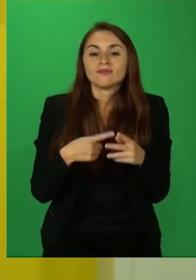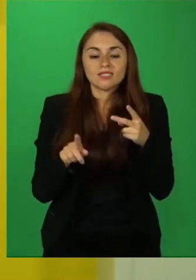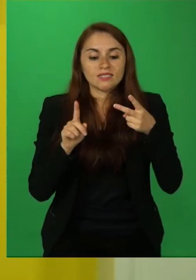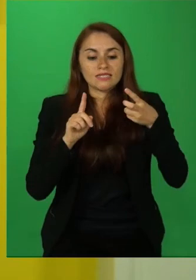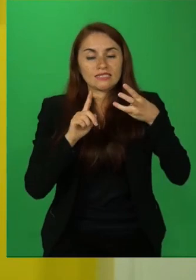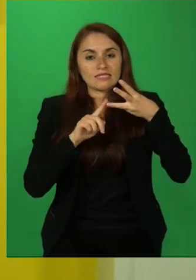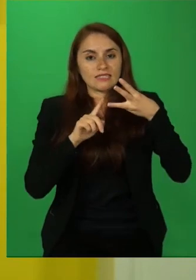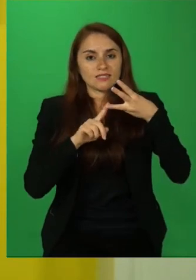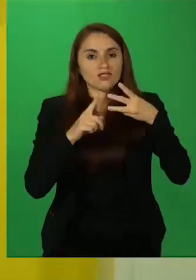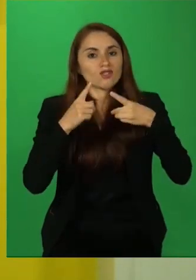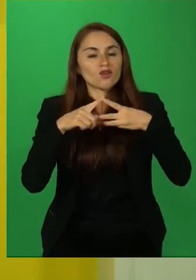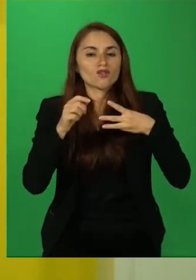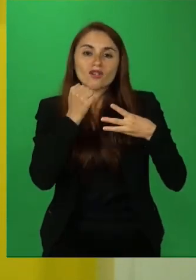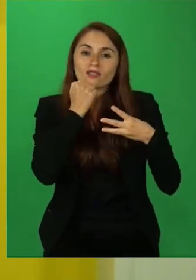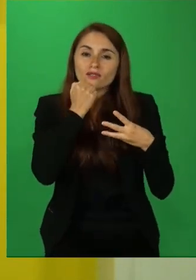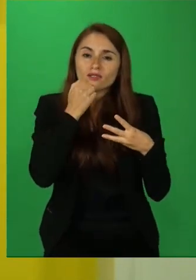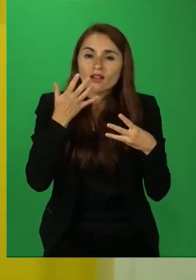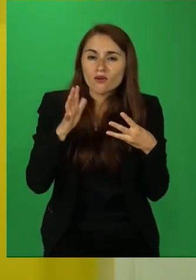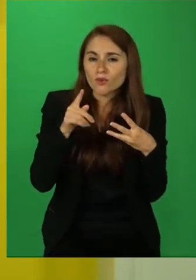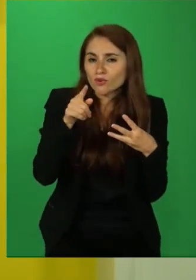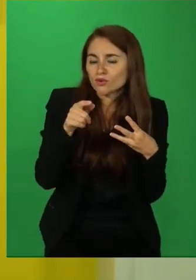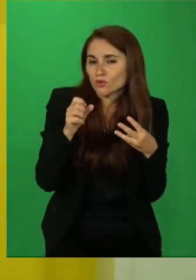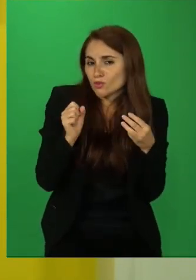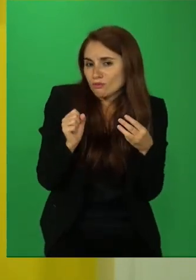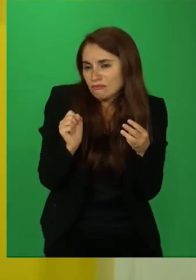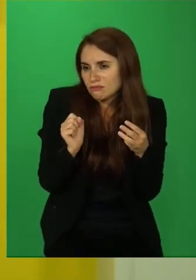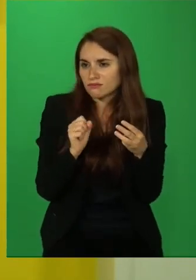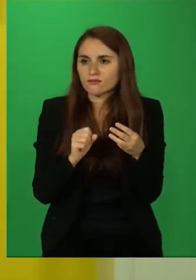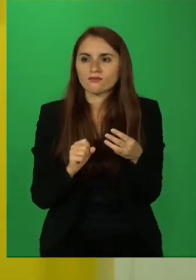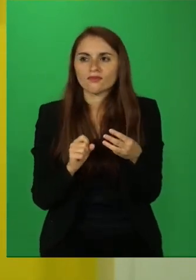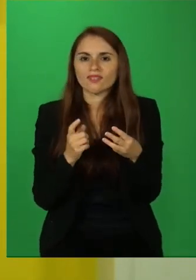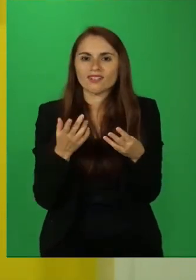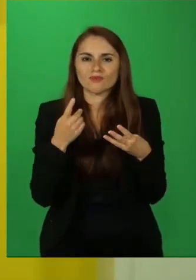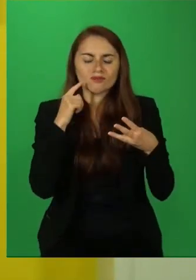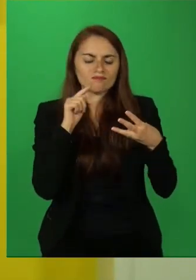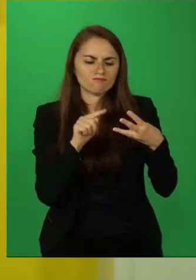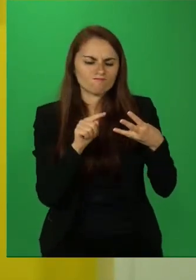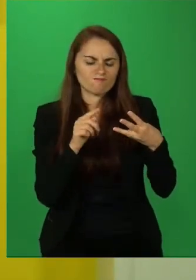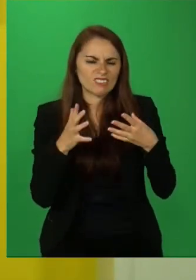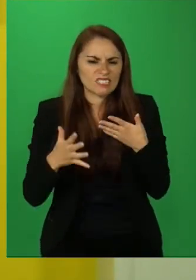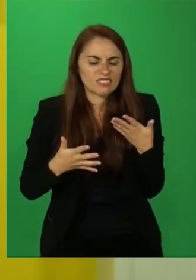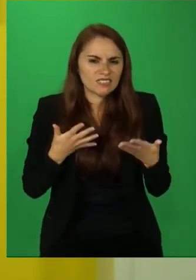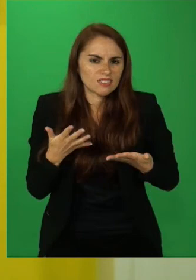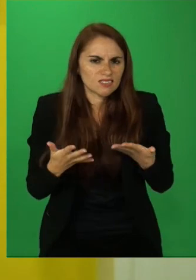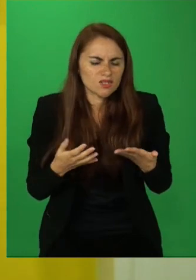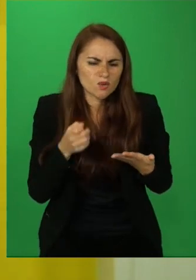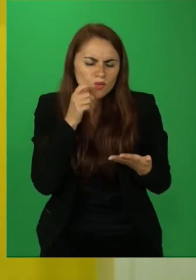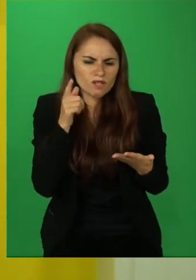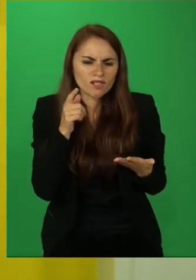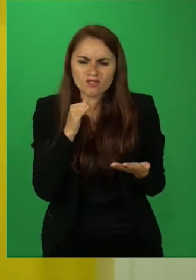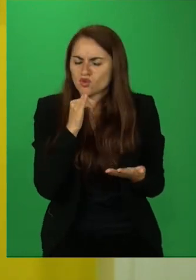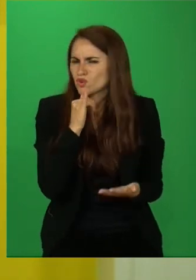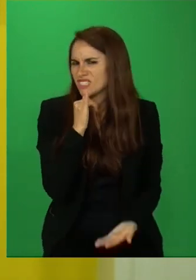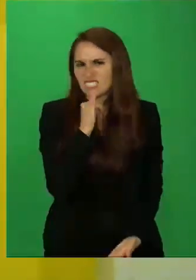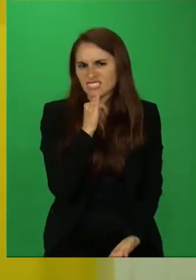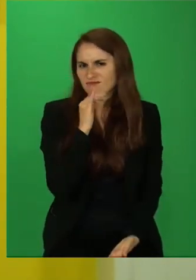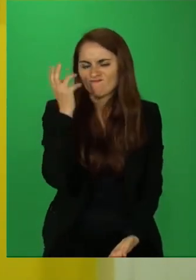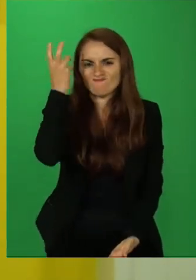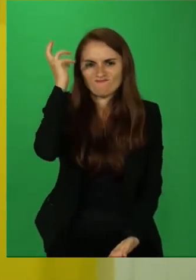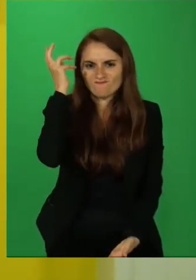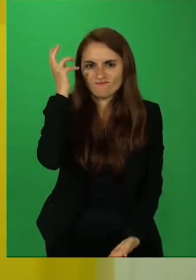tercer error que te pudo haber pasado, profesora, no identifiqué el tono, no hubo caso, no pude identificar la actitud del emisor.